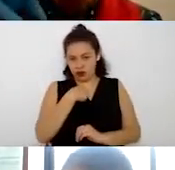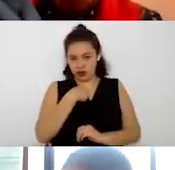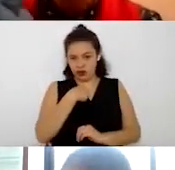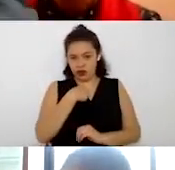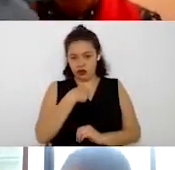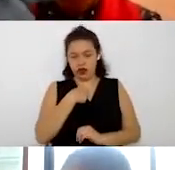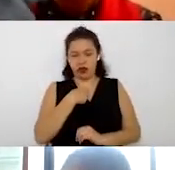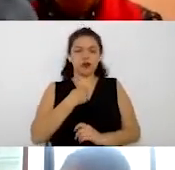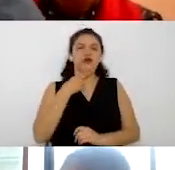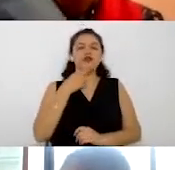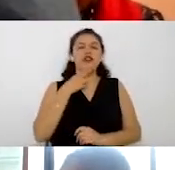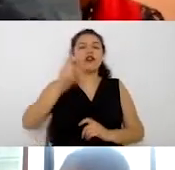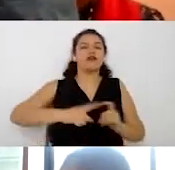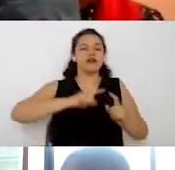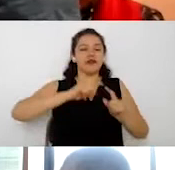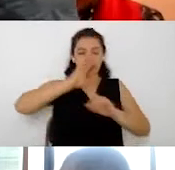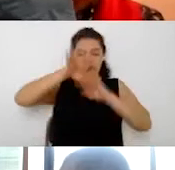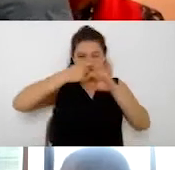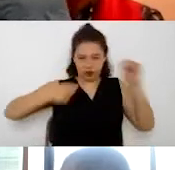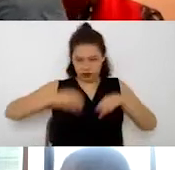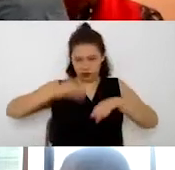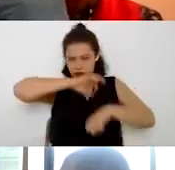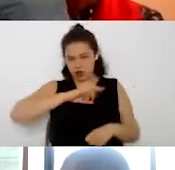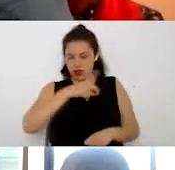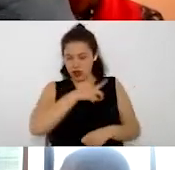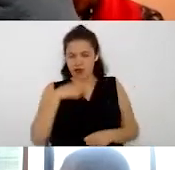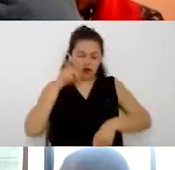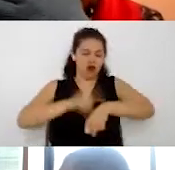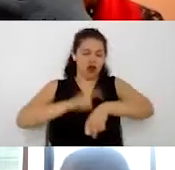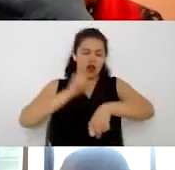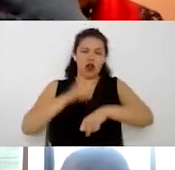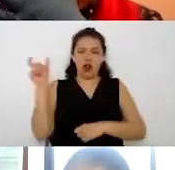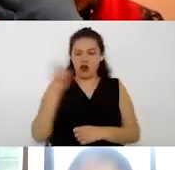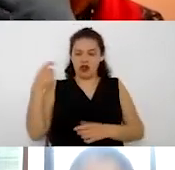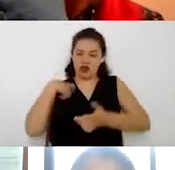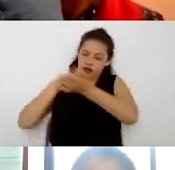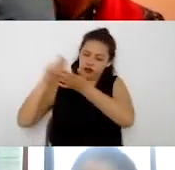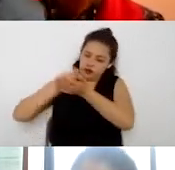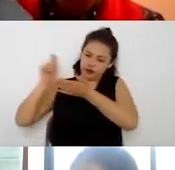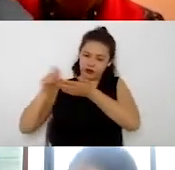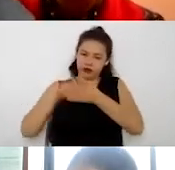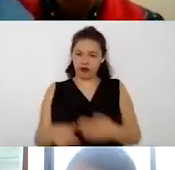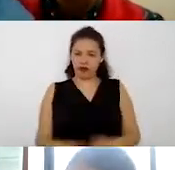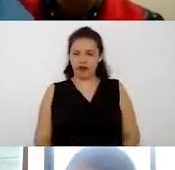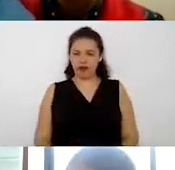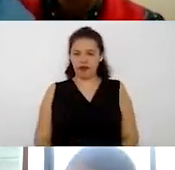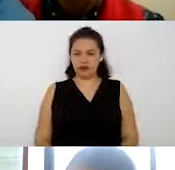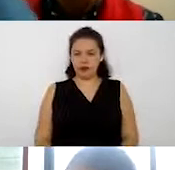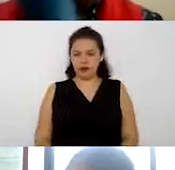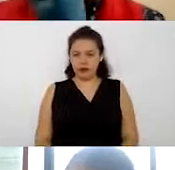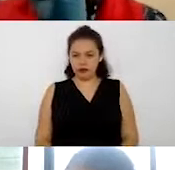de colocar mi torniquete, debo anotar la hora en la que se realizó dicho torniquete.